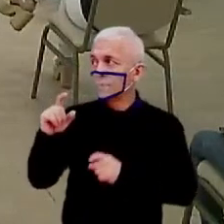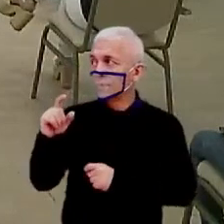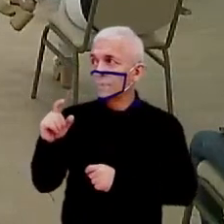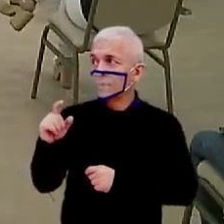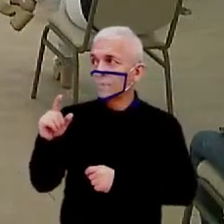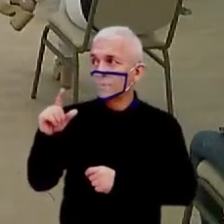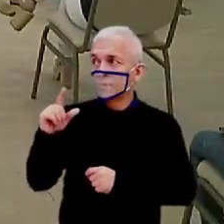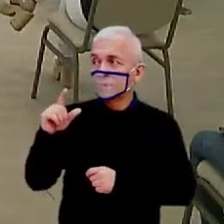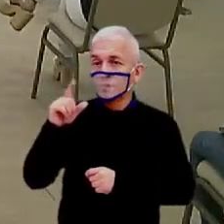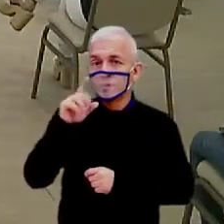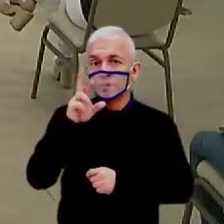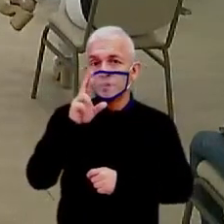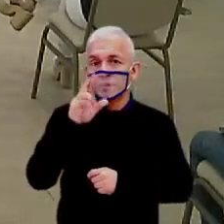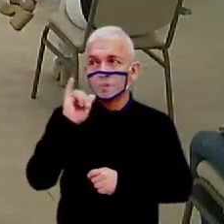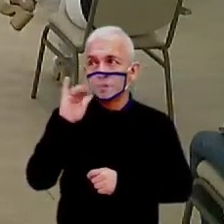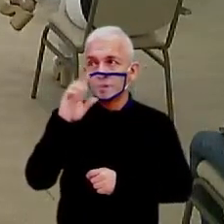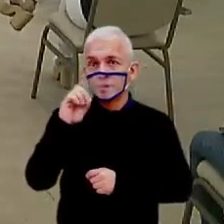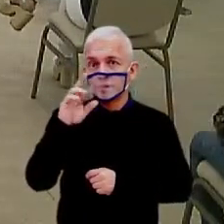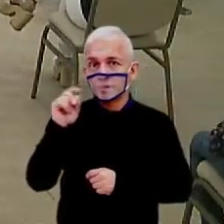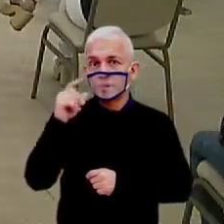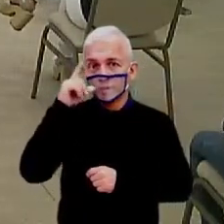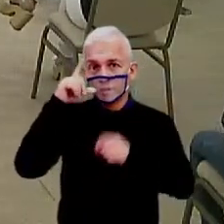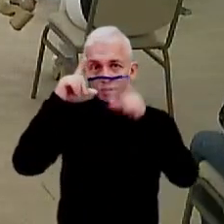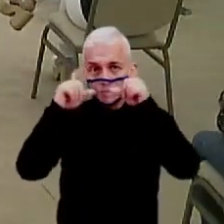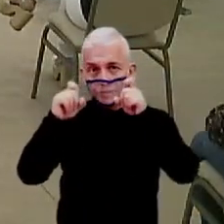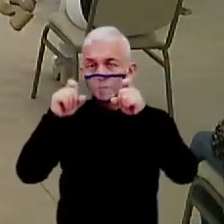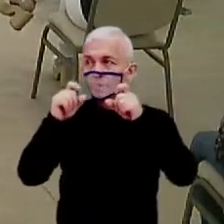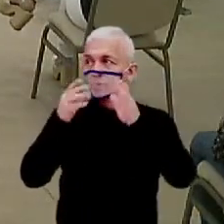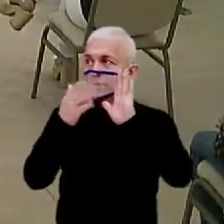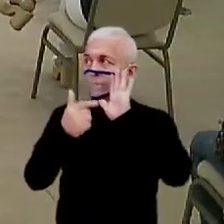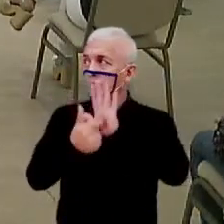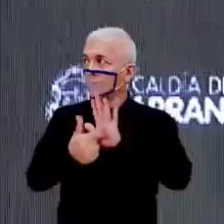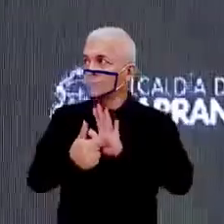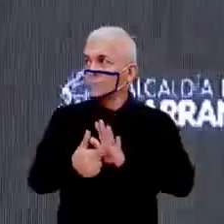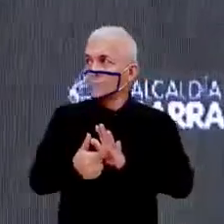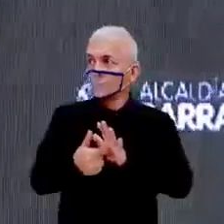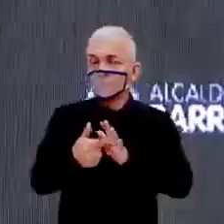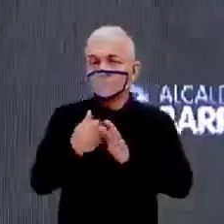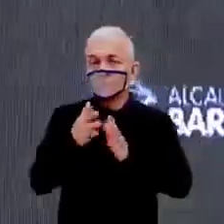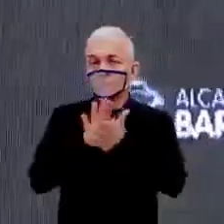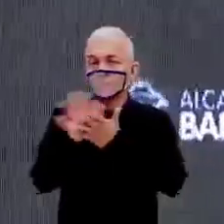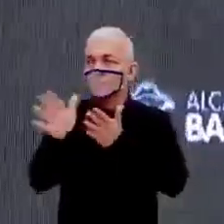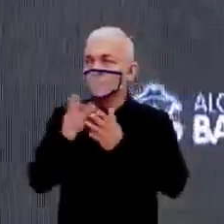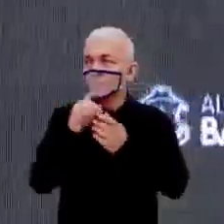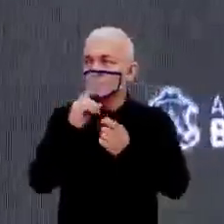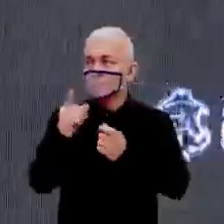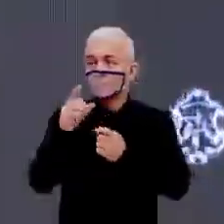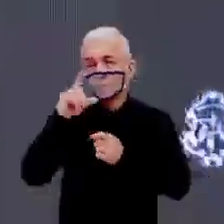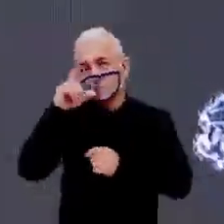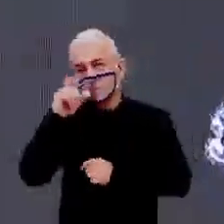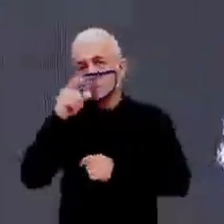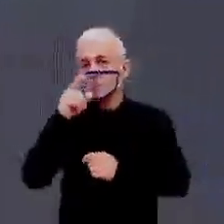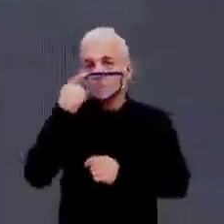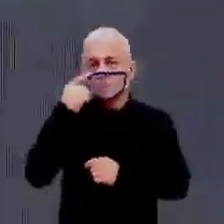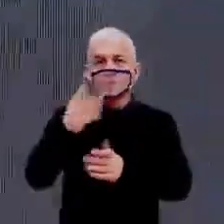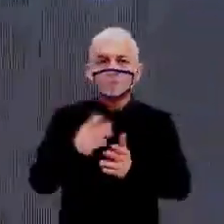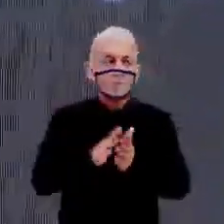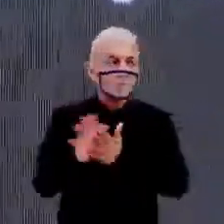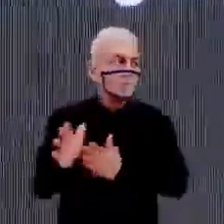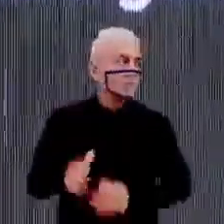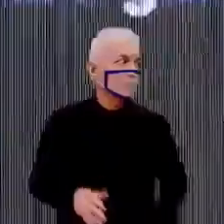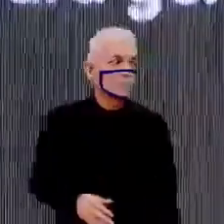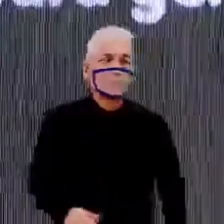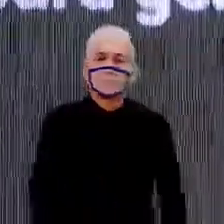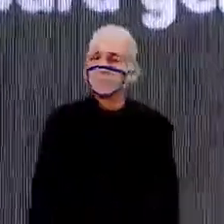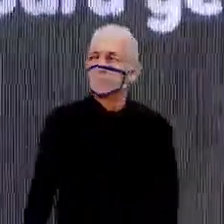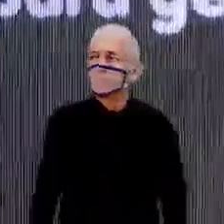y a Ricardo para que él pudiera explicar sobre el mapa la presentación, y que no solamente fuera la imagen fría, sino que él pudiera irla